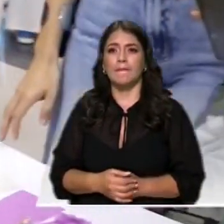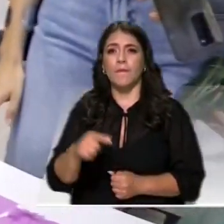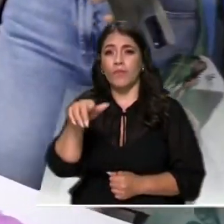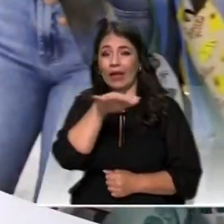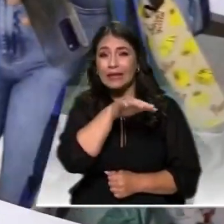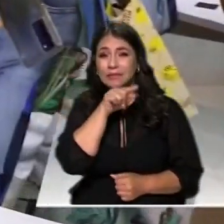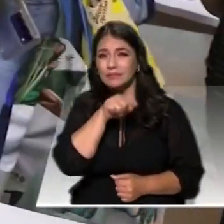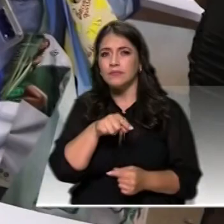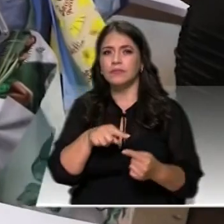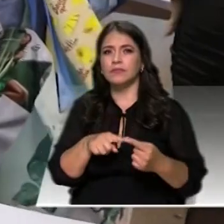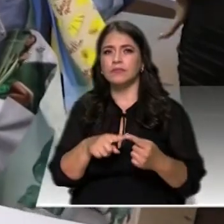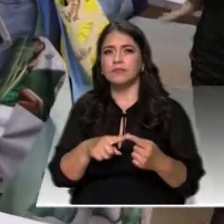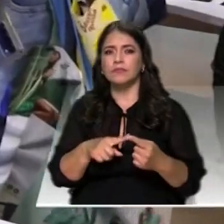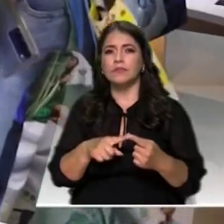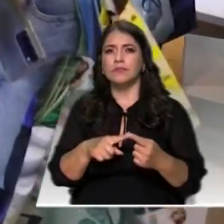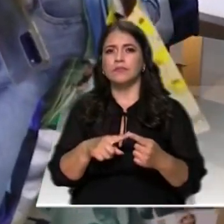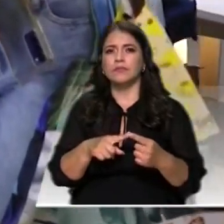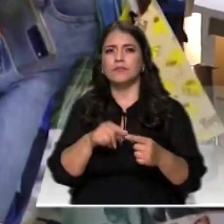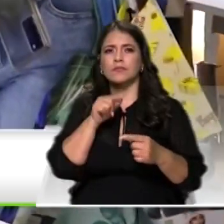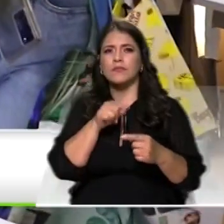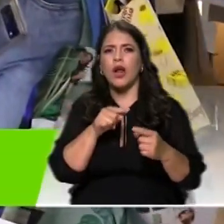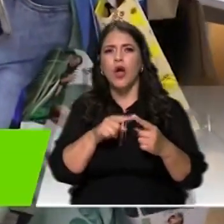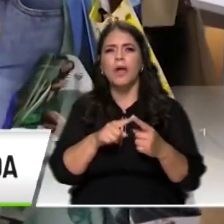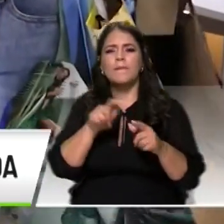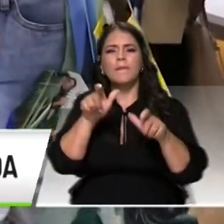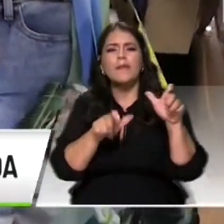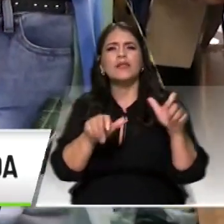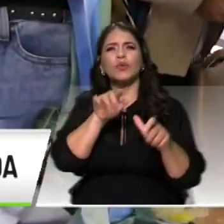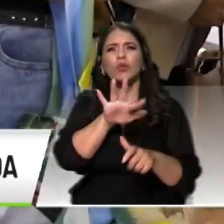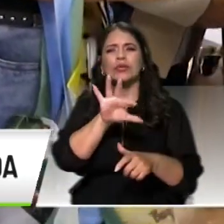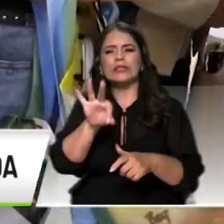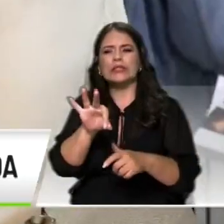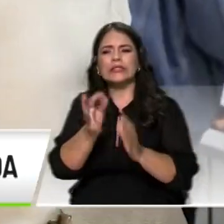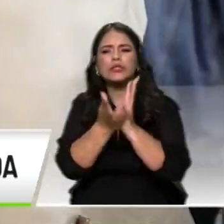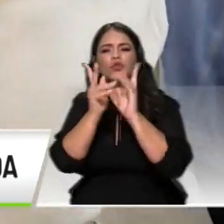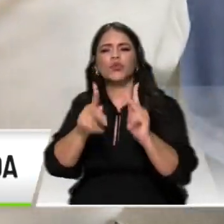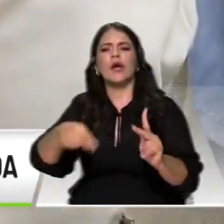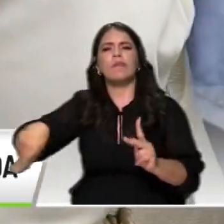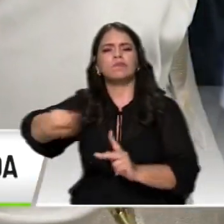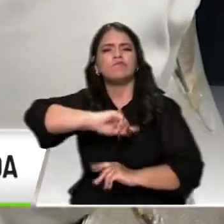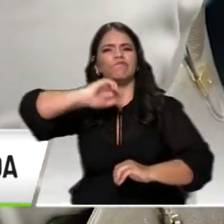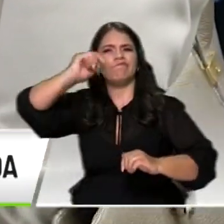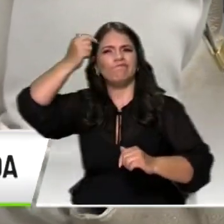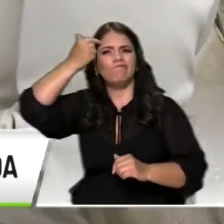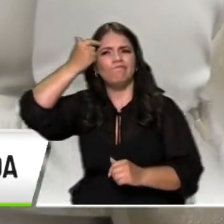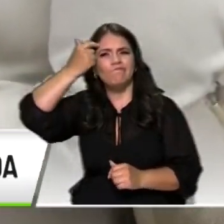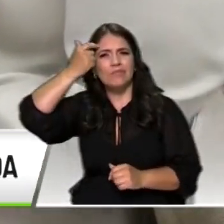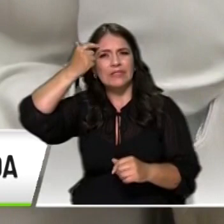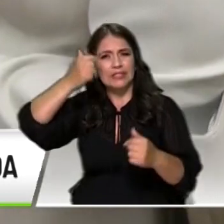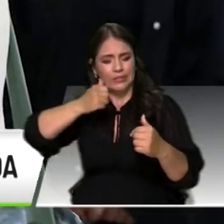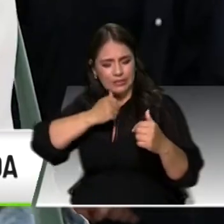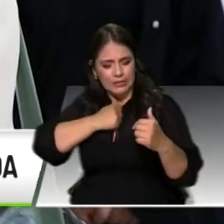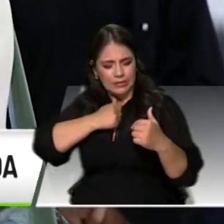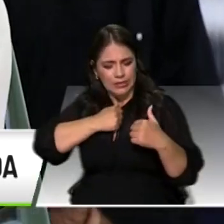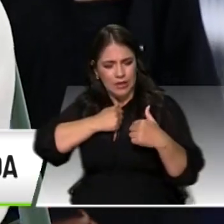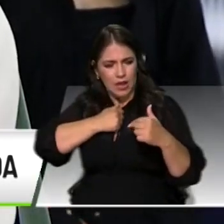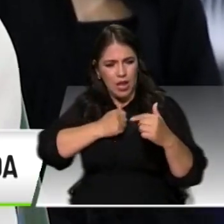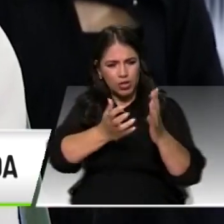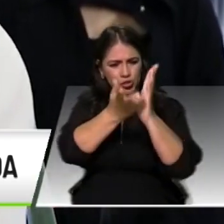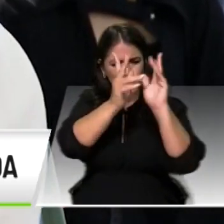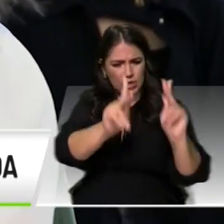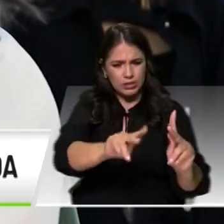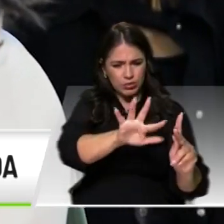Huellas está fundamentada en la conciencia de 53 estudiantes frente a la existencia propia, un evento